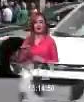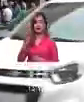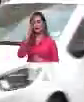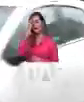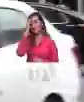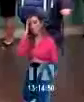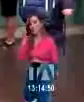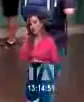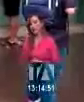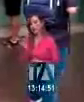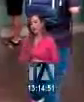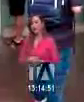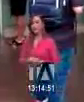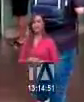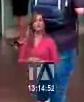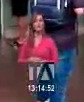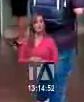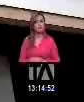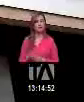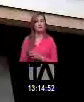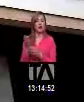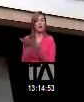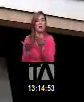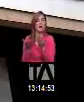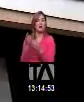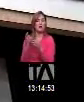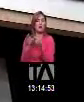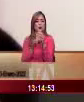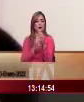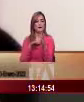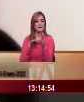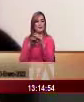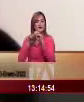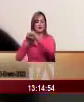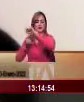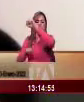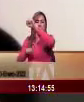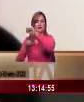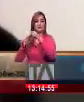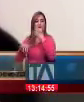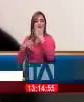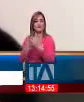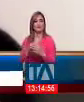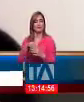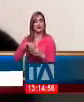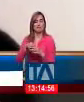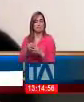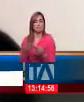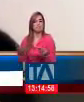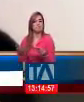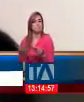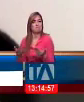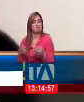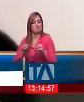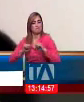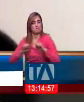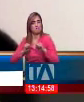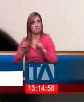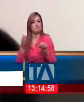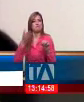preocupación, y por eso vale abrir las cuentas, dicen los asambleístas. Hay que conocer el origen de los fondos, su gestión